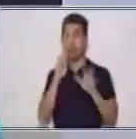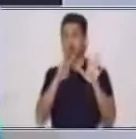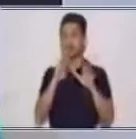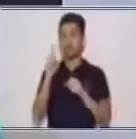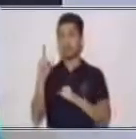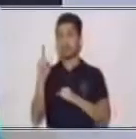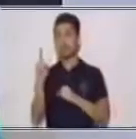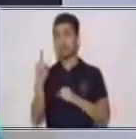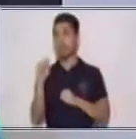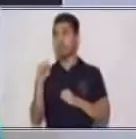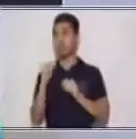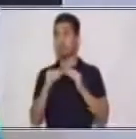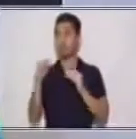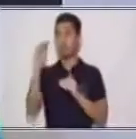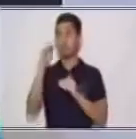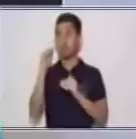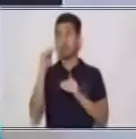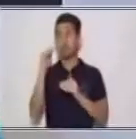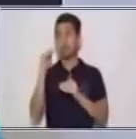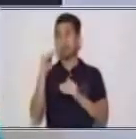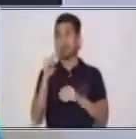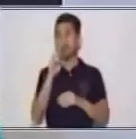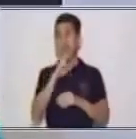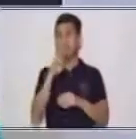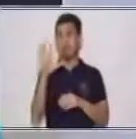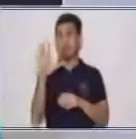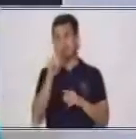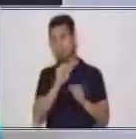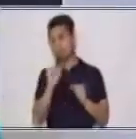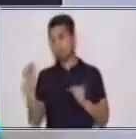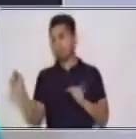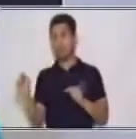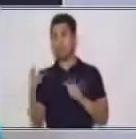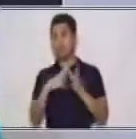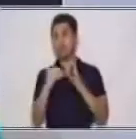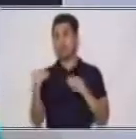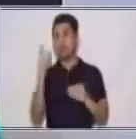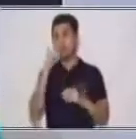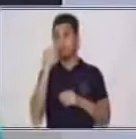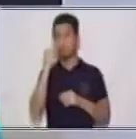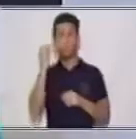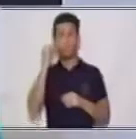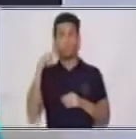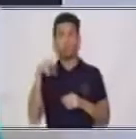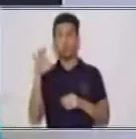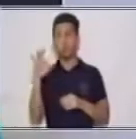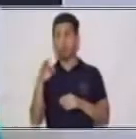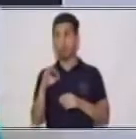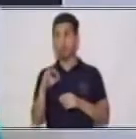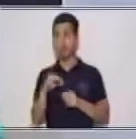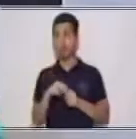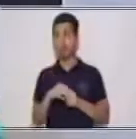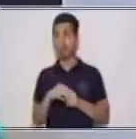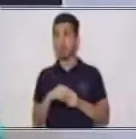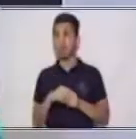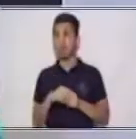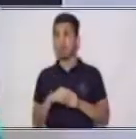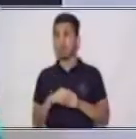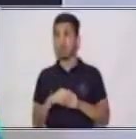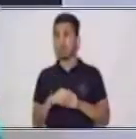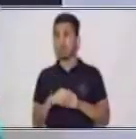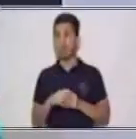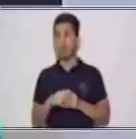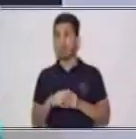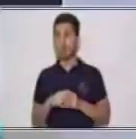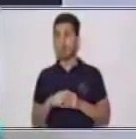¿sí?, es mayor que el de 35. Por esa razón nos queda con signo negativo. Uh-huh. Dividimos,